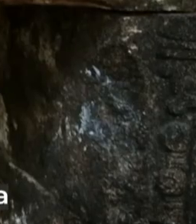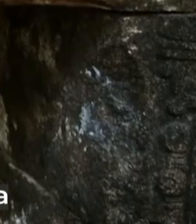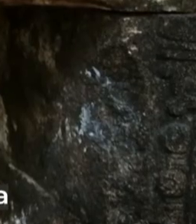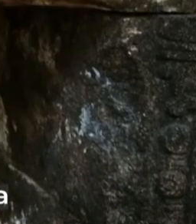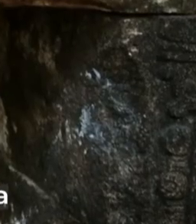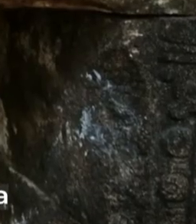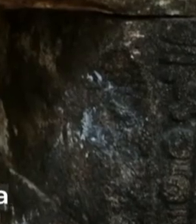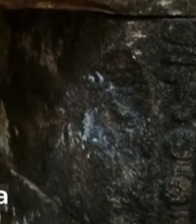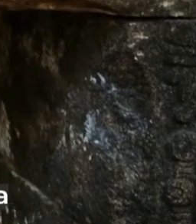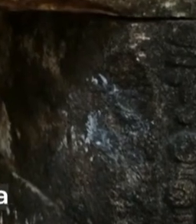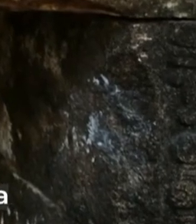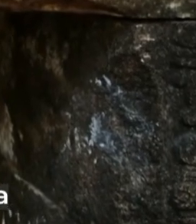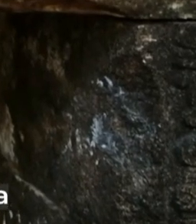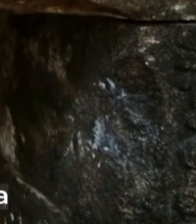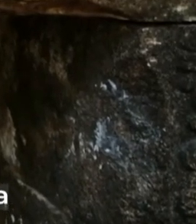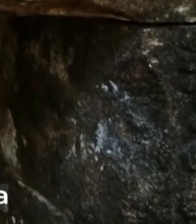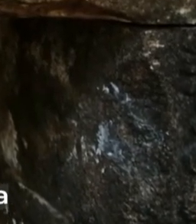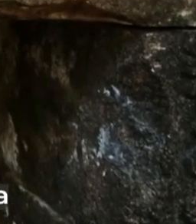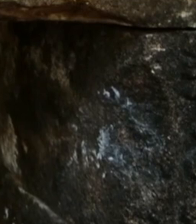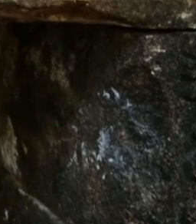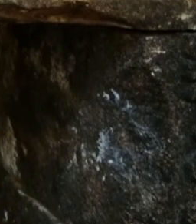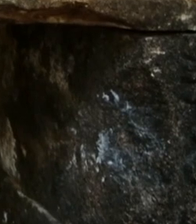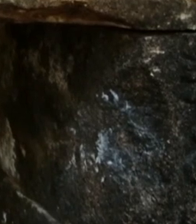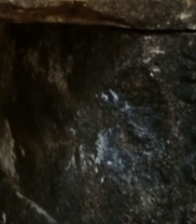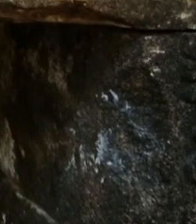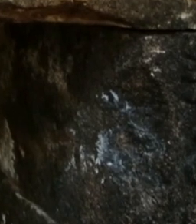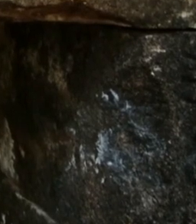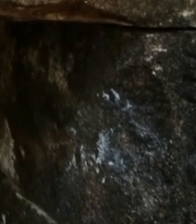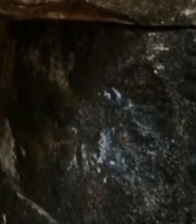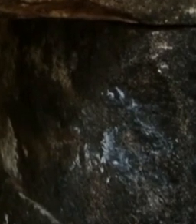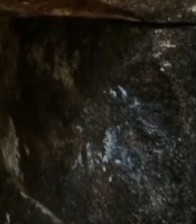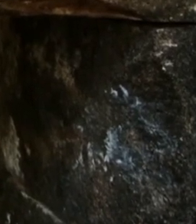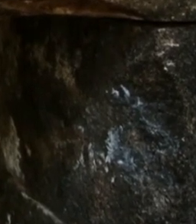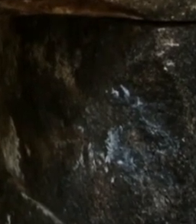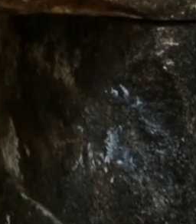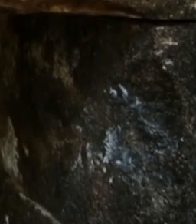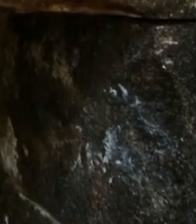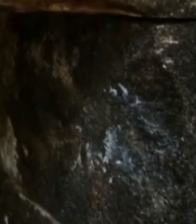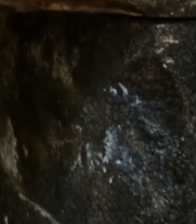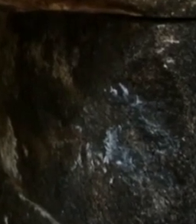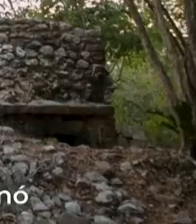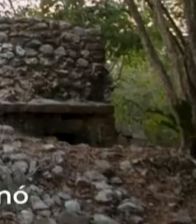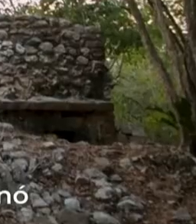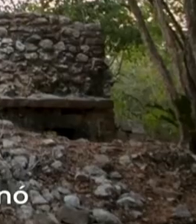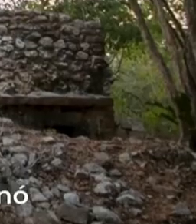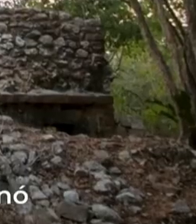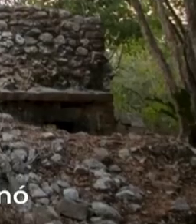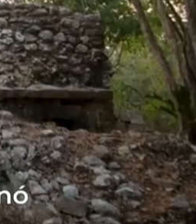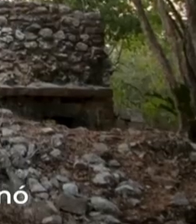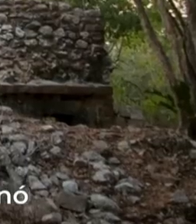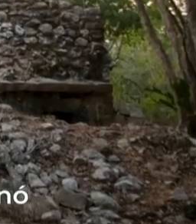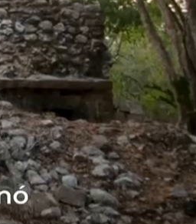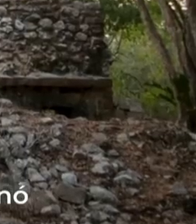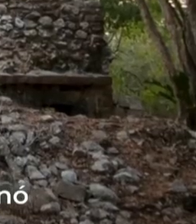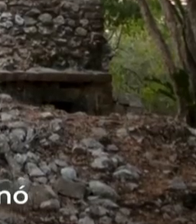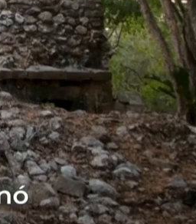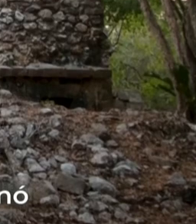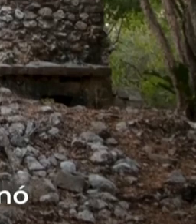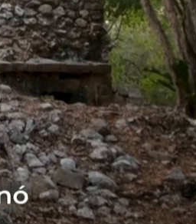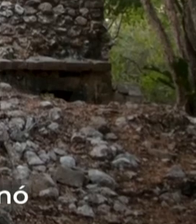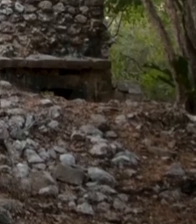que significó una desocupación ligada al declive de un grupo gobernante. Se estima que su declive